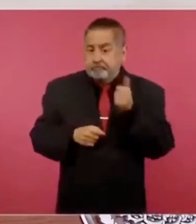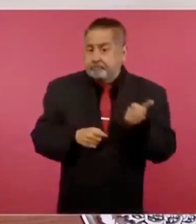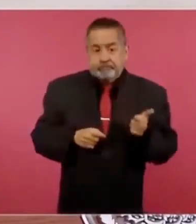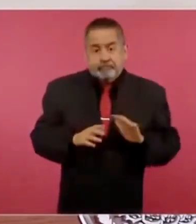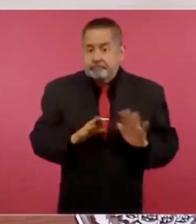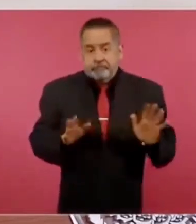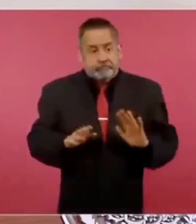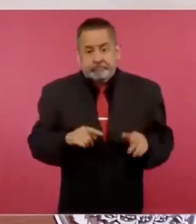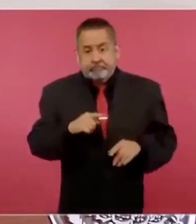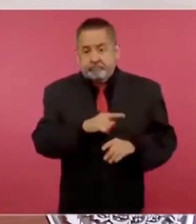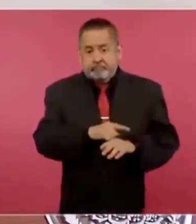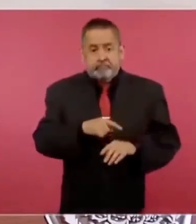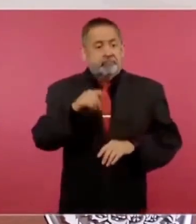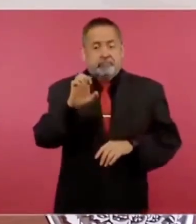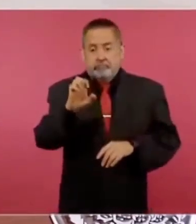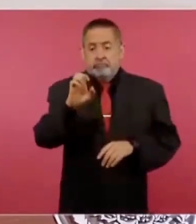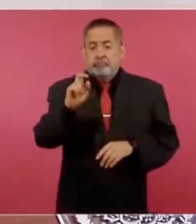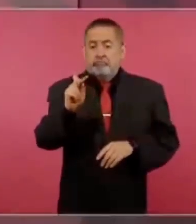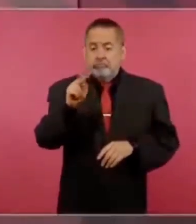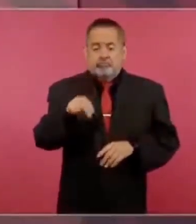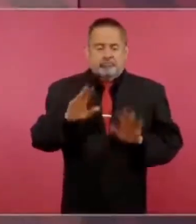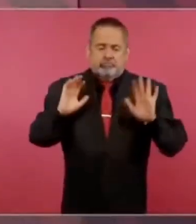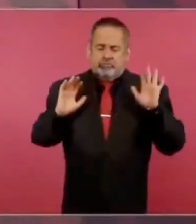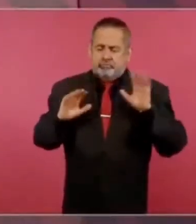para influir